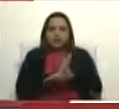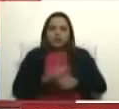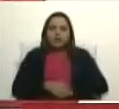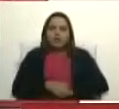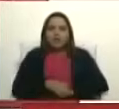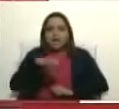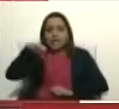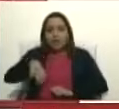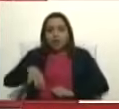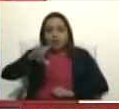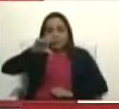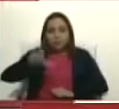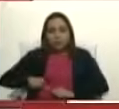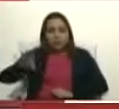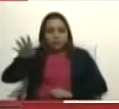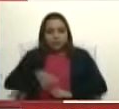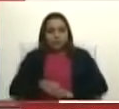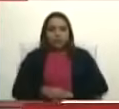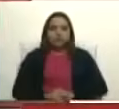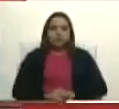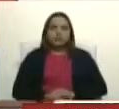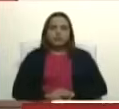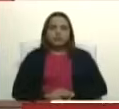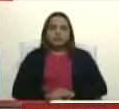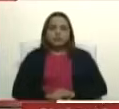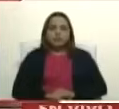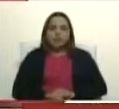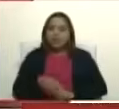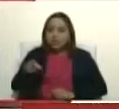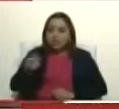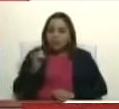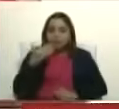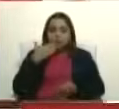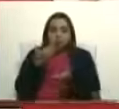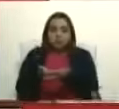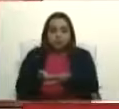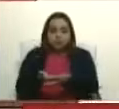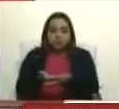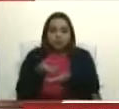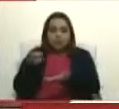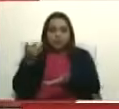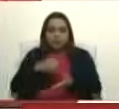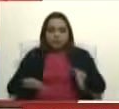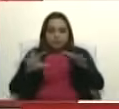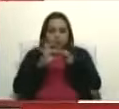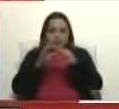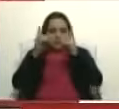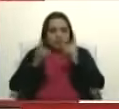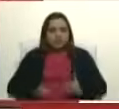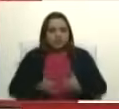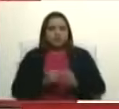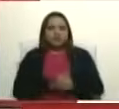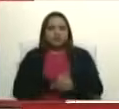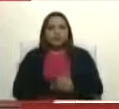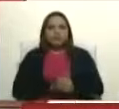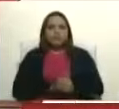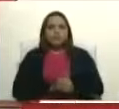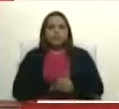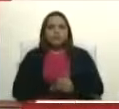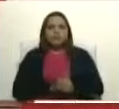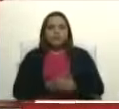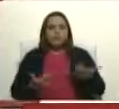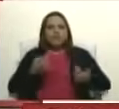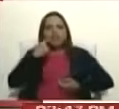Esequiba. Ajá. Eso no es un mandato. No es vinculante la decisión. ¿Qué van a